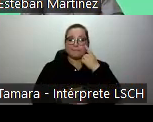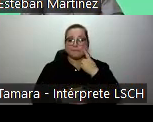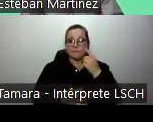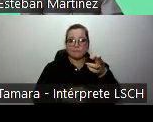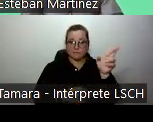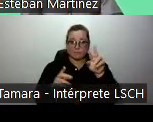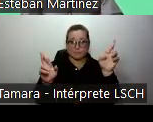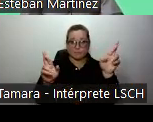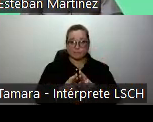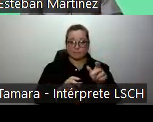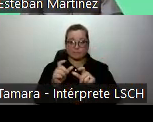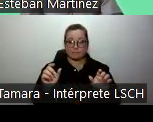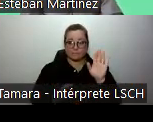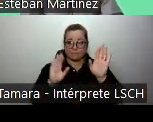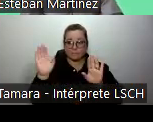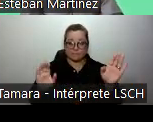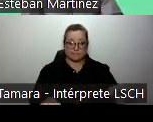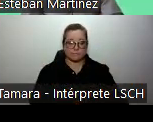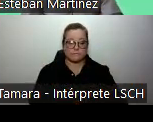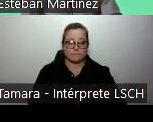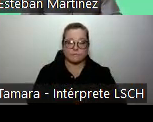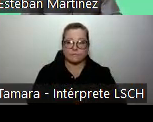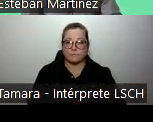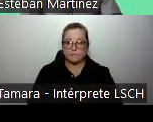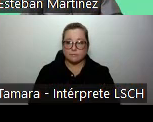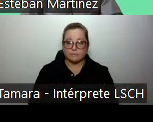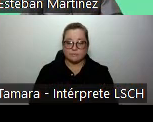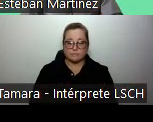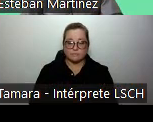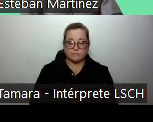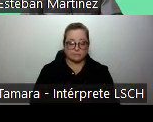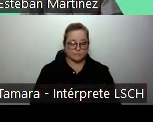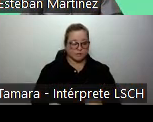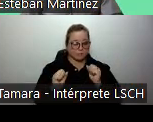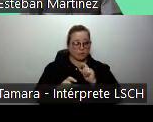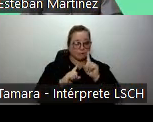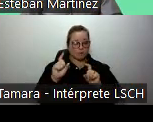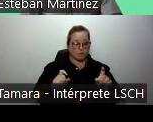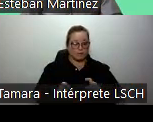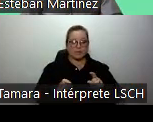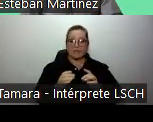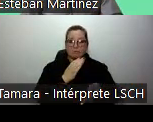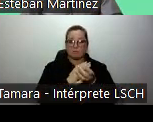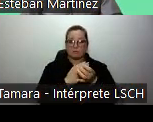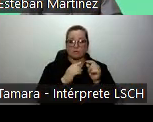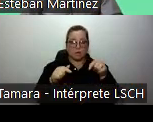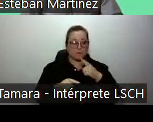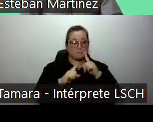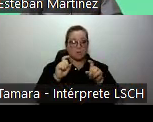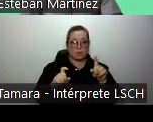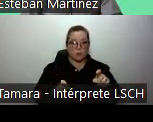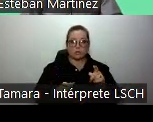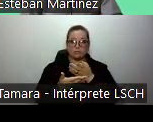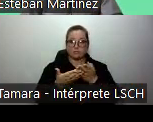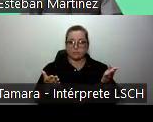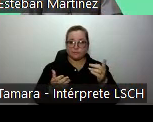había una persona que había levantado la mano también nos pueden preguntar por eh el chat igual a tener un momento ahora preguntas comentari así